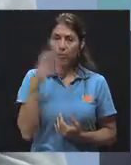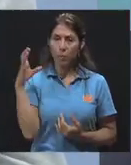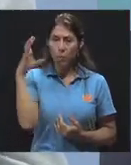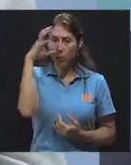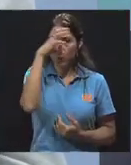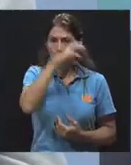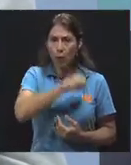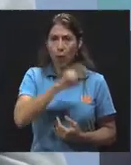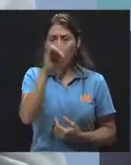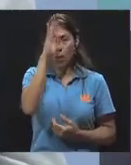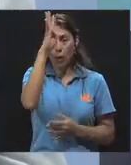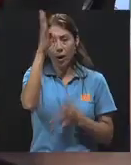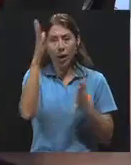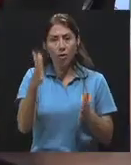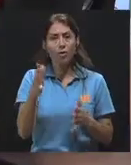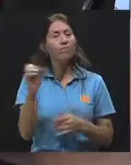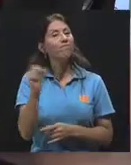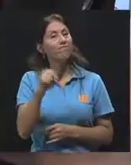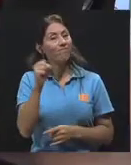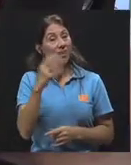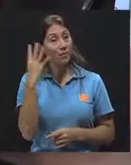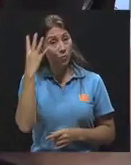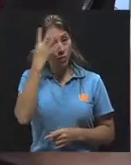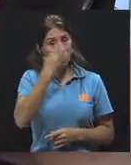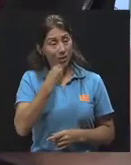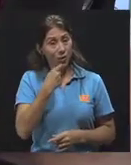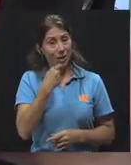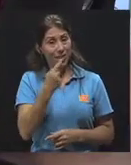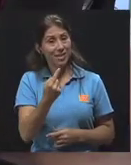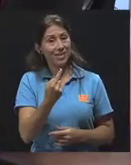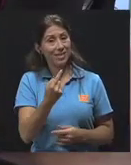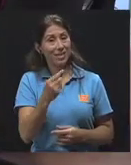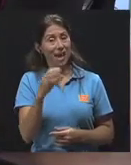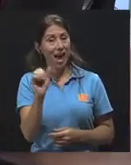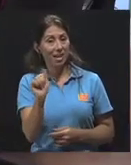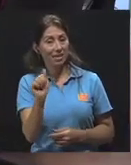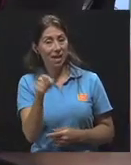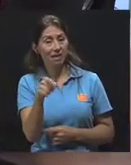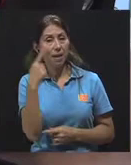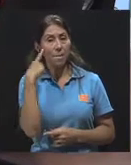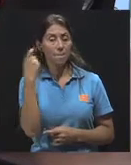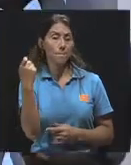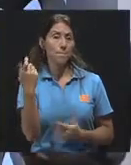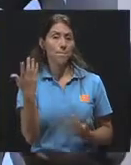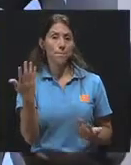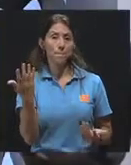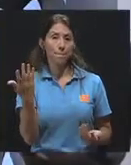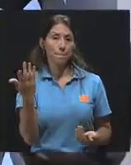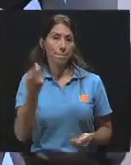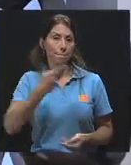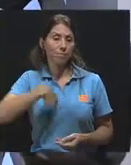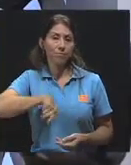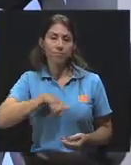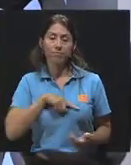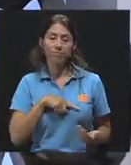como creador, ¿verdad? Me parece que... Sí, es muy lindo lo que dice Alexandra, porque no